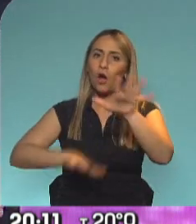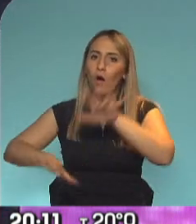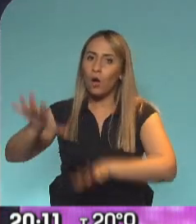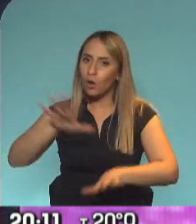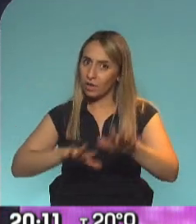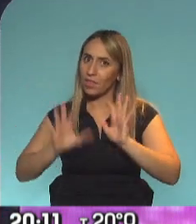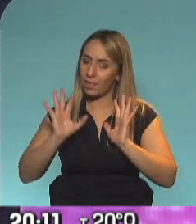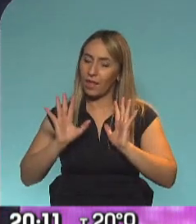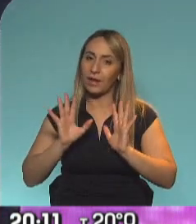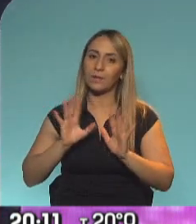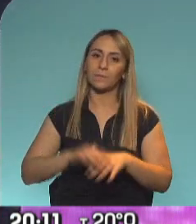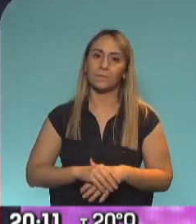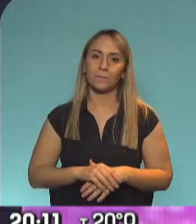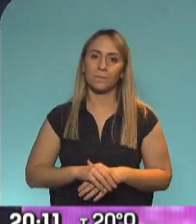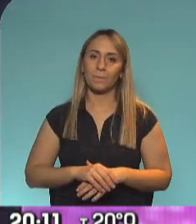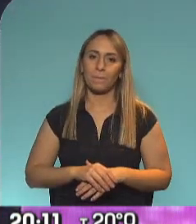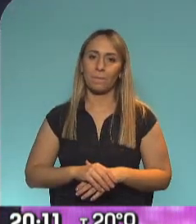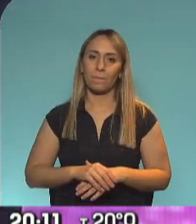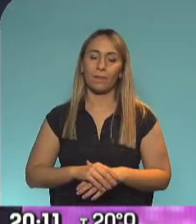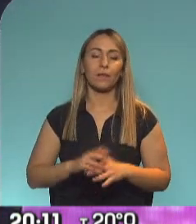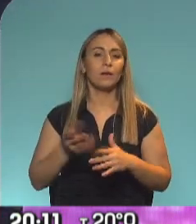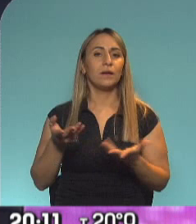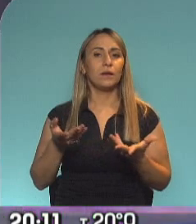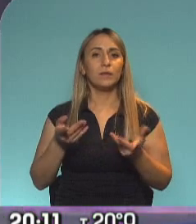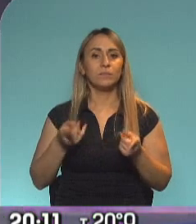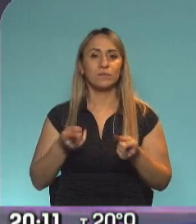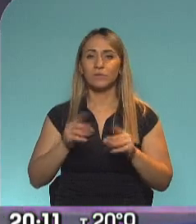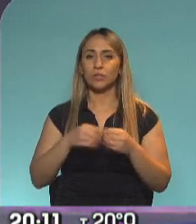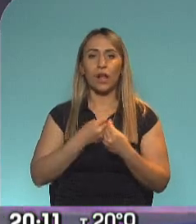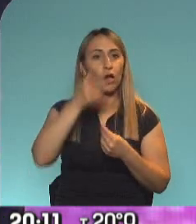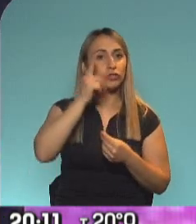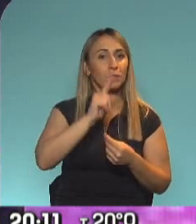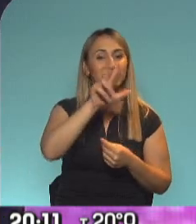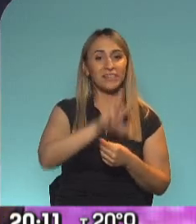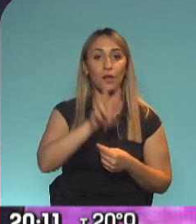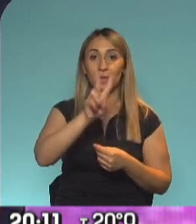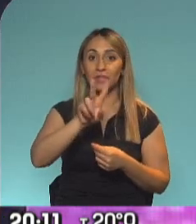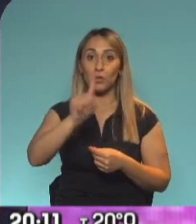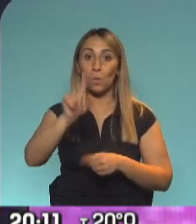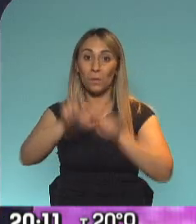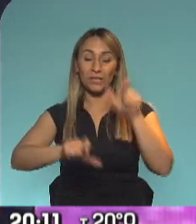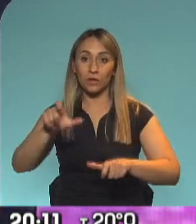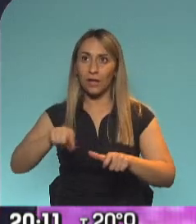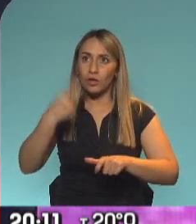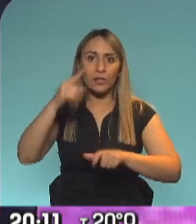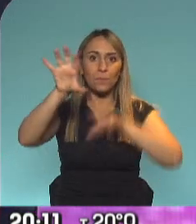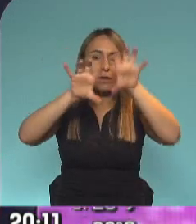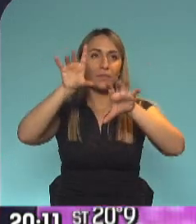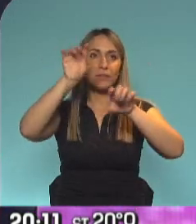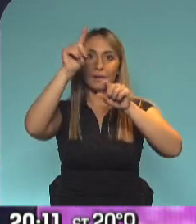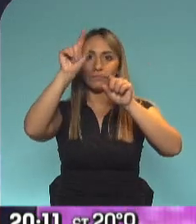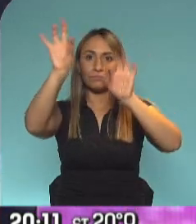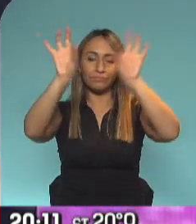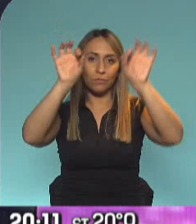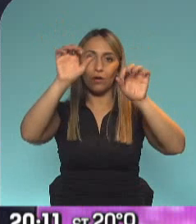a Formosa en este momento. Lo cierto es que tenés casos de 8.321 personas que están en otros lugares del país y que están denunciando